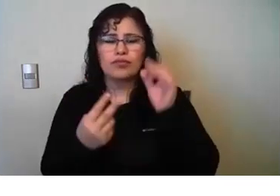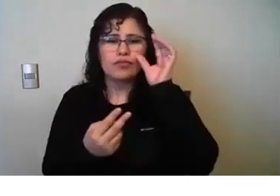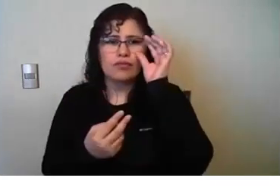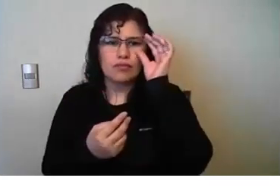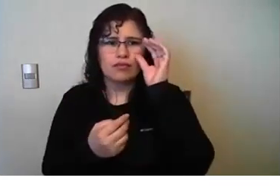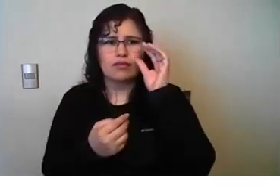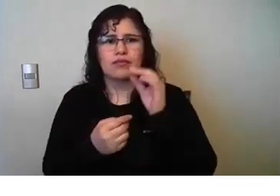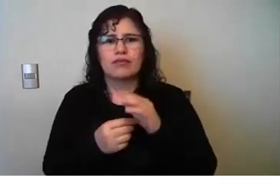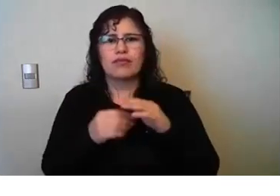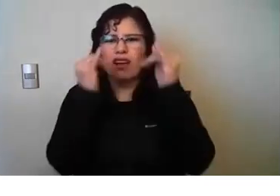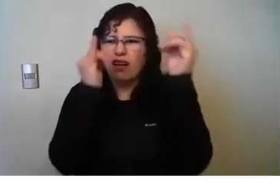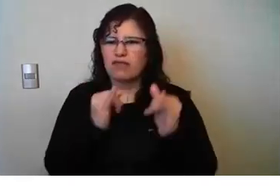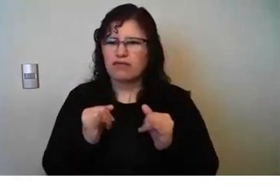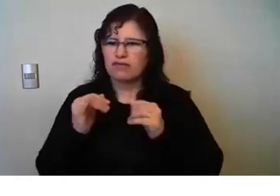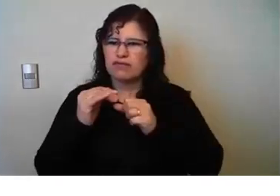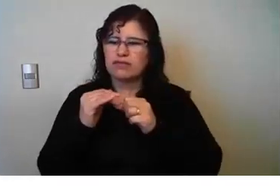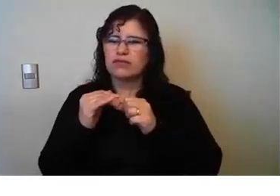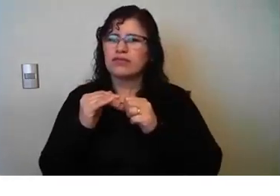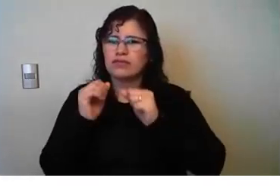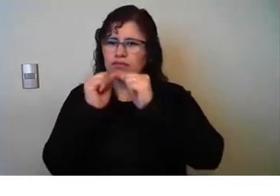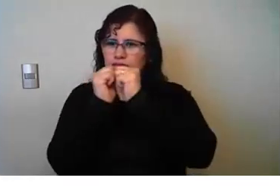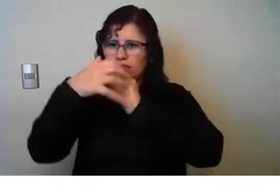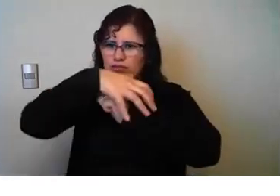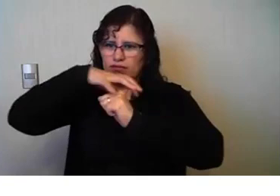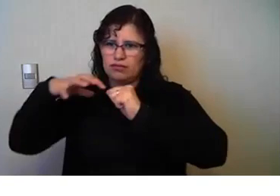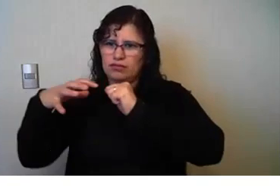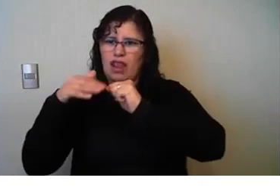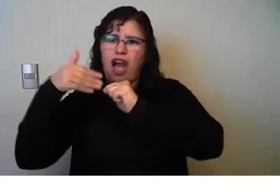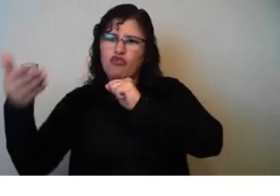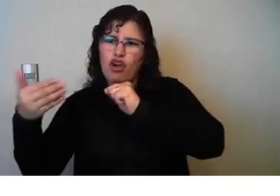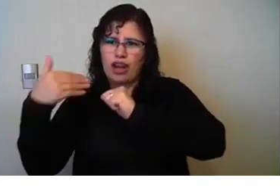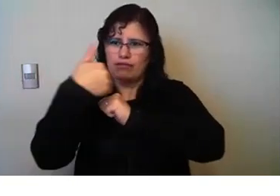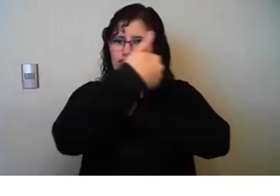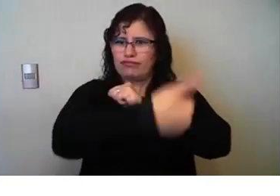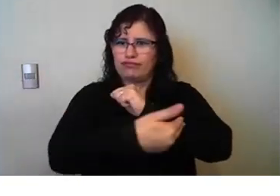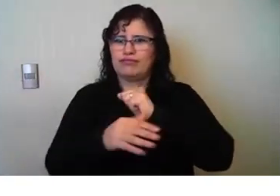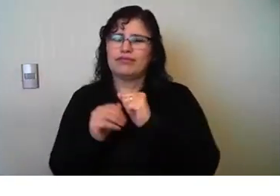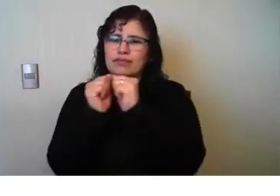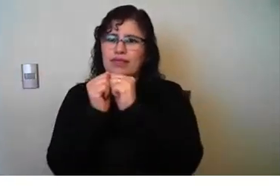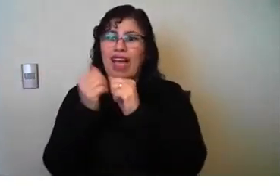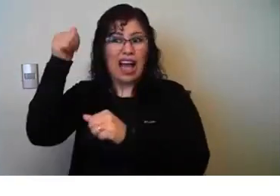configuración externa, ¿cierto? De los hemisferios cerebrales. Ayer vimos la configuración interna,